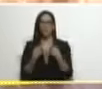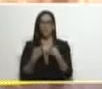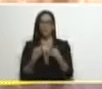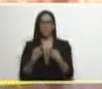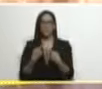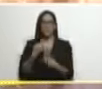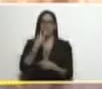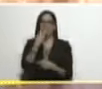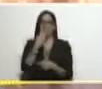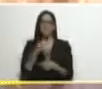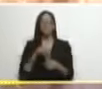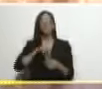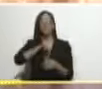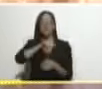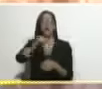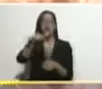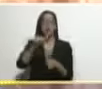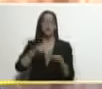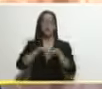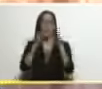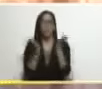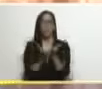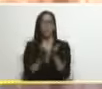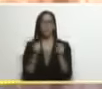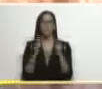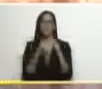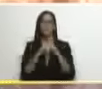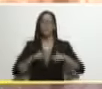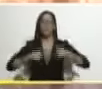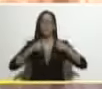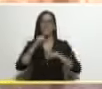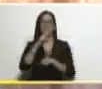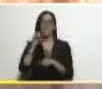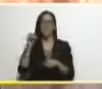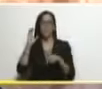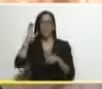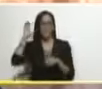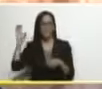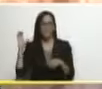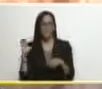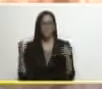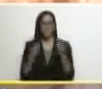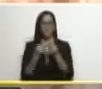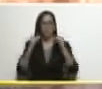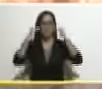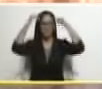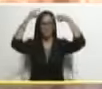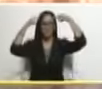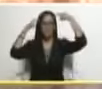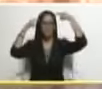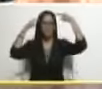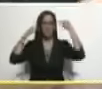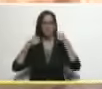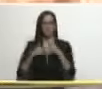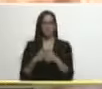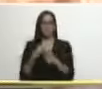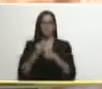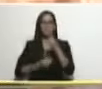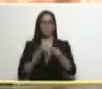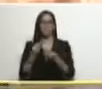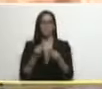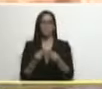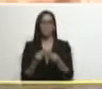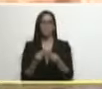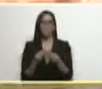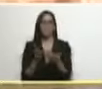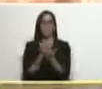el mundo. Yo conozco más de 100 países. Con el comandante Chávez hicimos parte de este